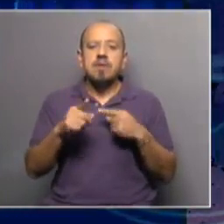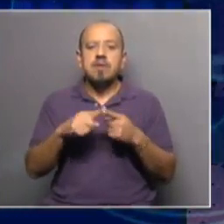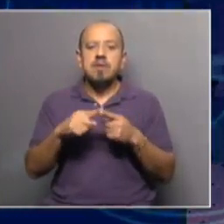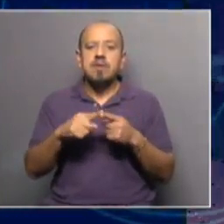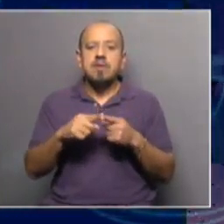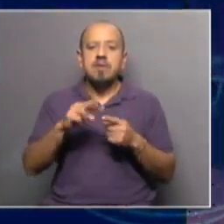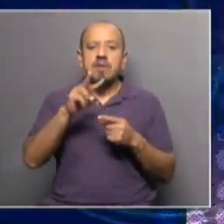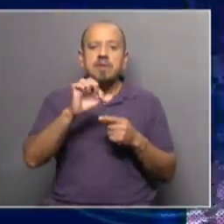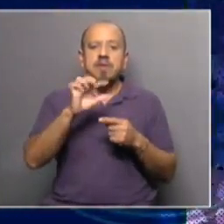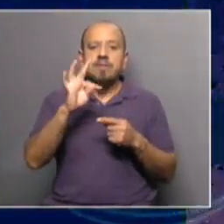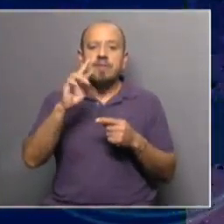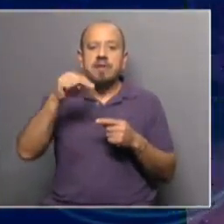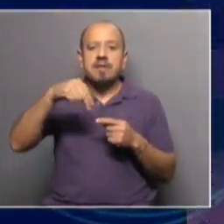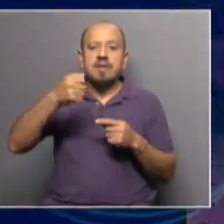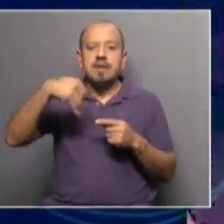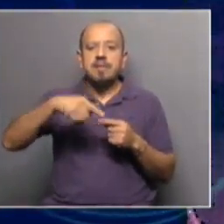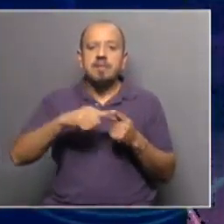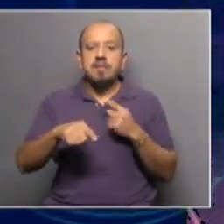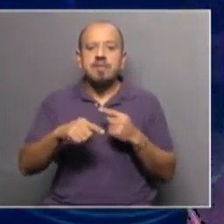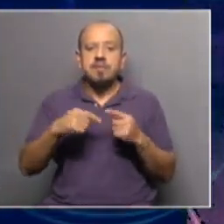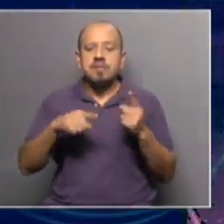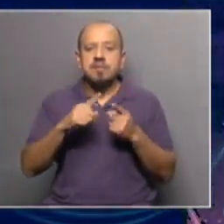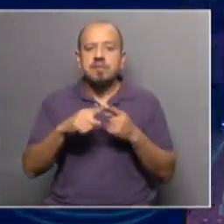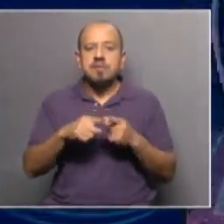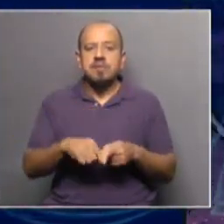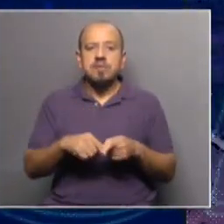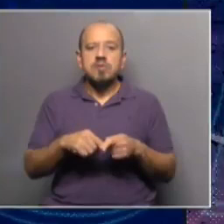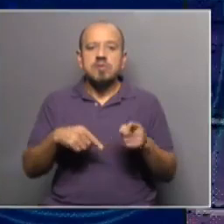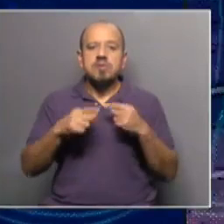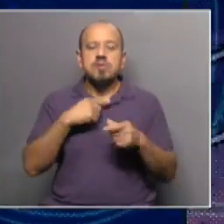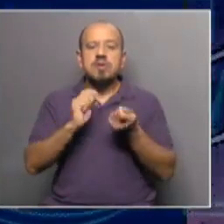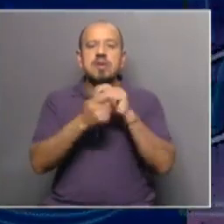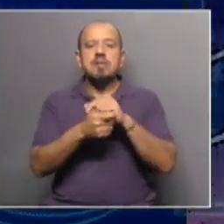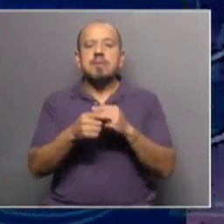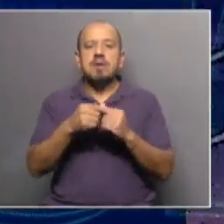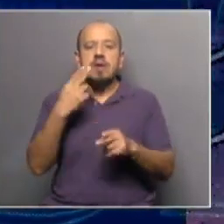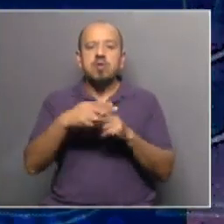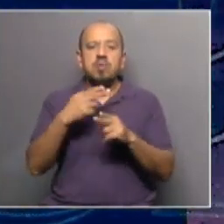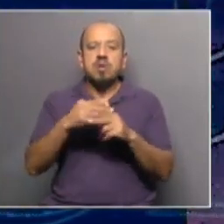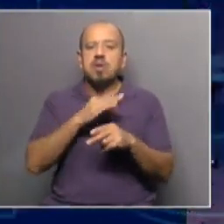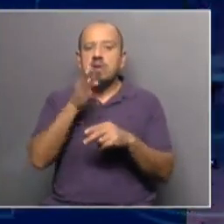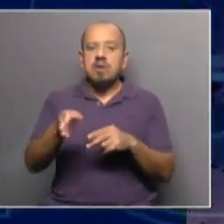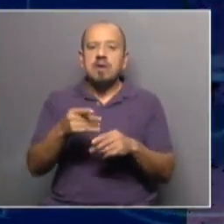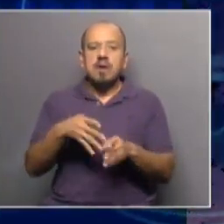del poder cristiano, racista, blanco en los Estados Unidos, se cambia el nombre, no quiere ir a la guerra,